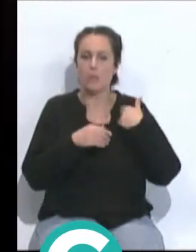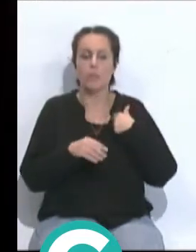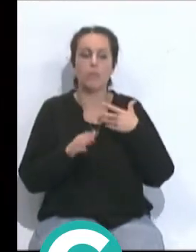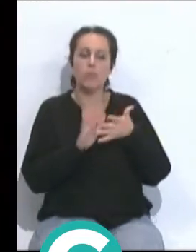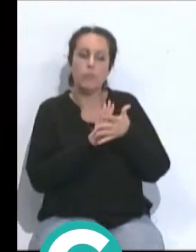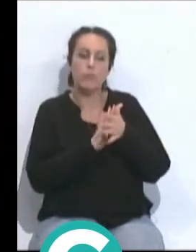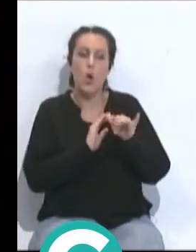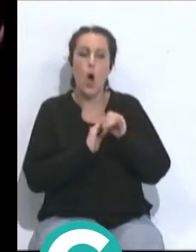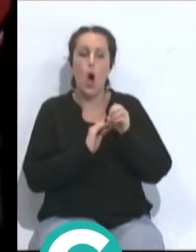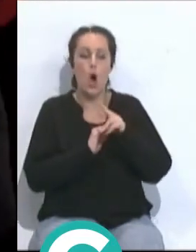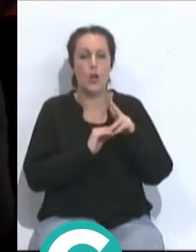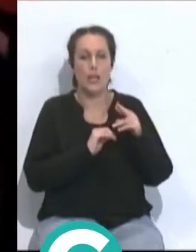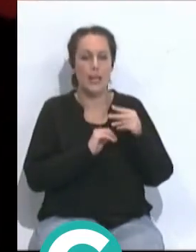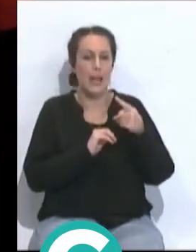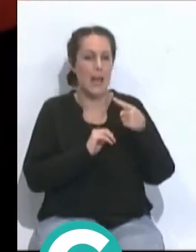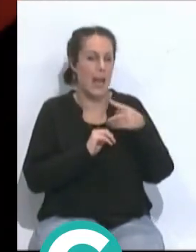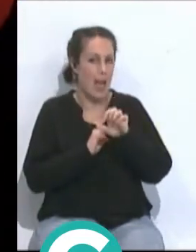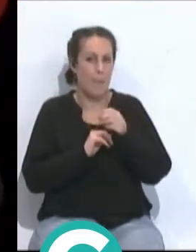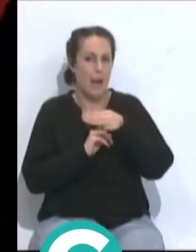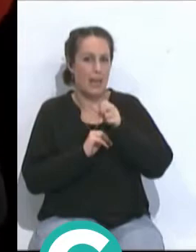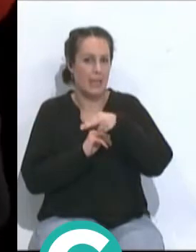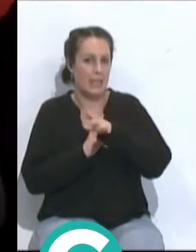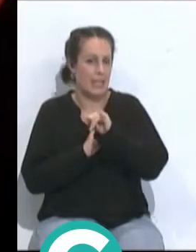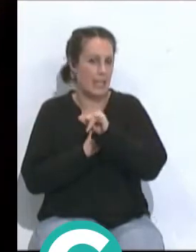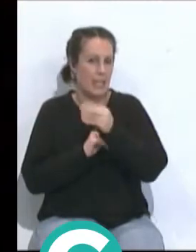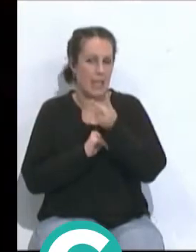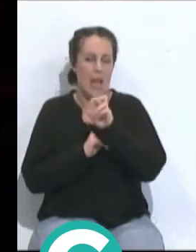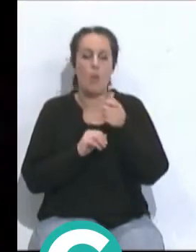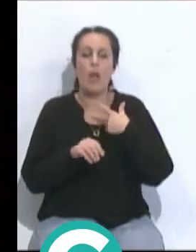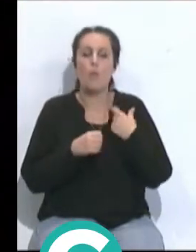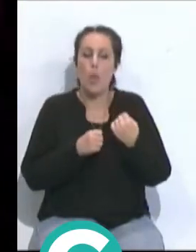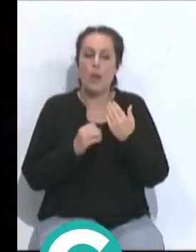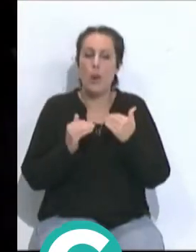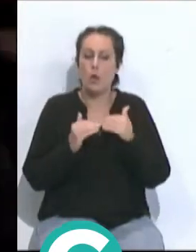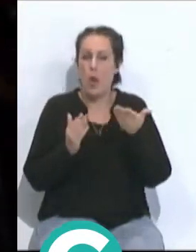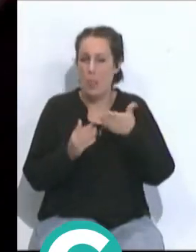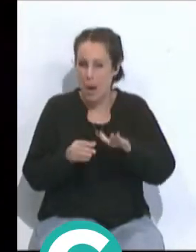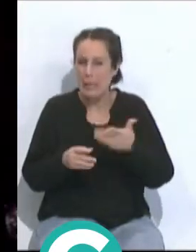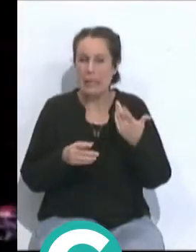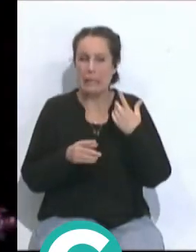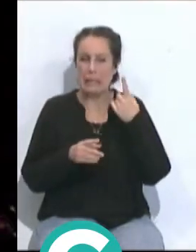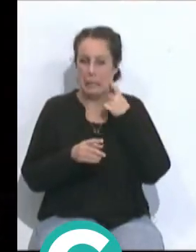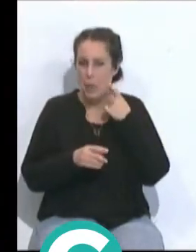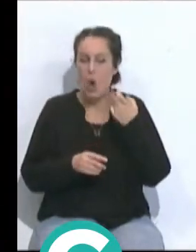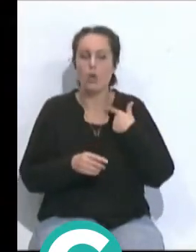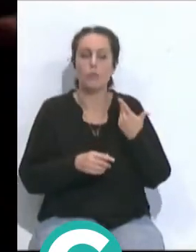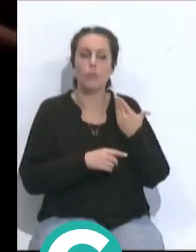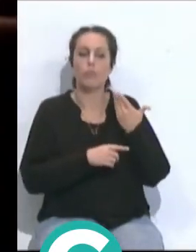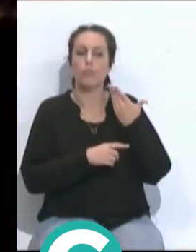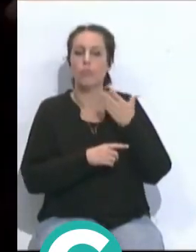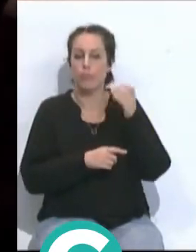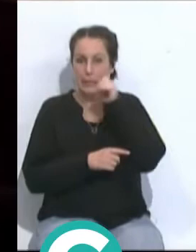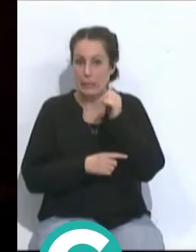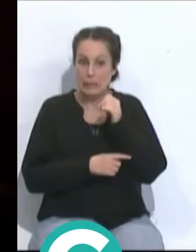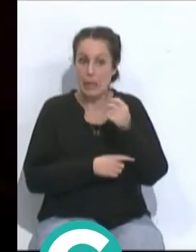Manrique y hablando de los tópicos medievales, del poder igualatorio de la muerte y de otros muchos tópicos que aparecen, les puse el paso doble de la muerte de Juan